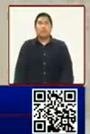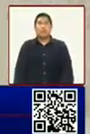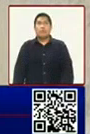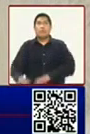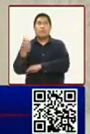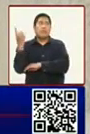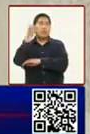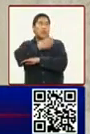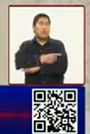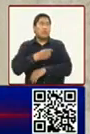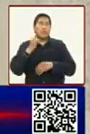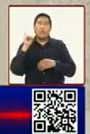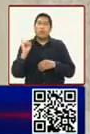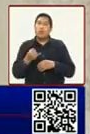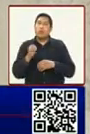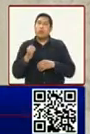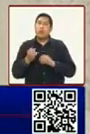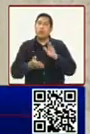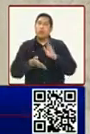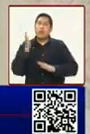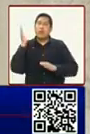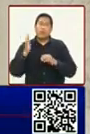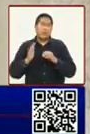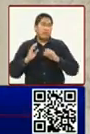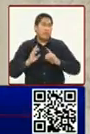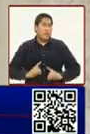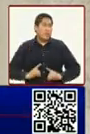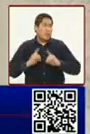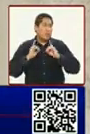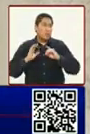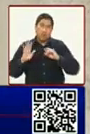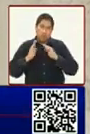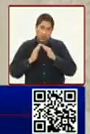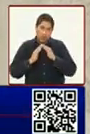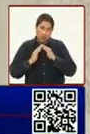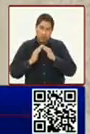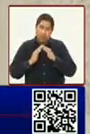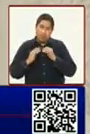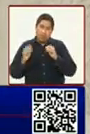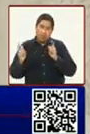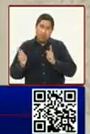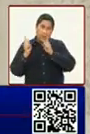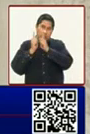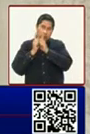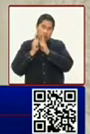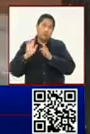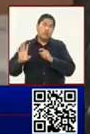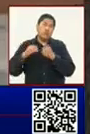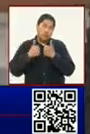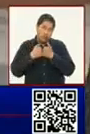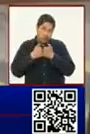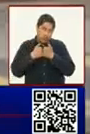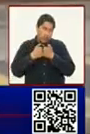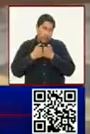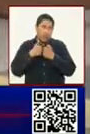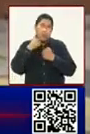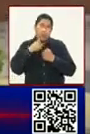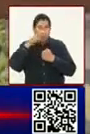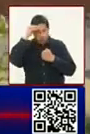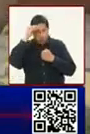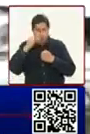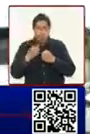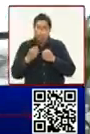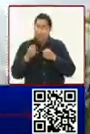El día jueves habría salido de su domicilio dando a conocer a su mamá que se iba a encontrar con su pareja, ¿no? Se pierde